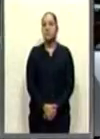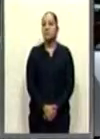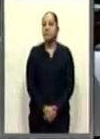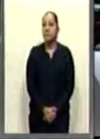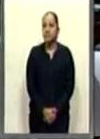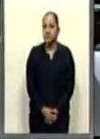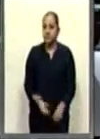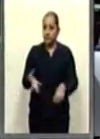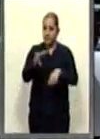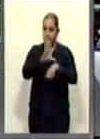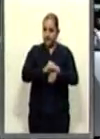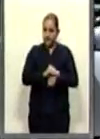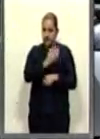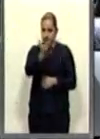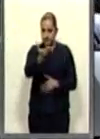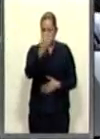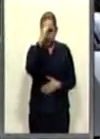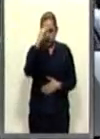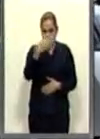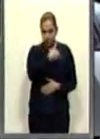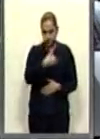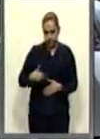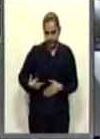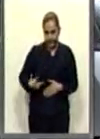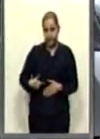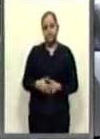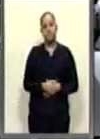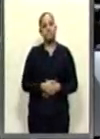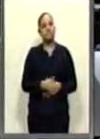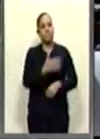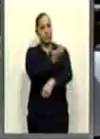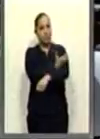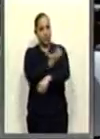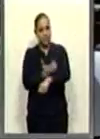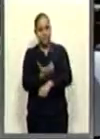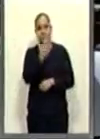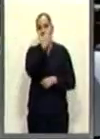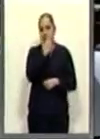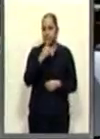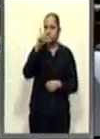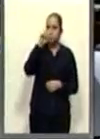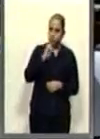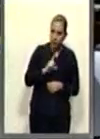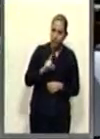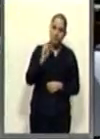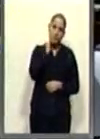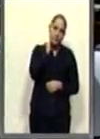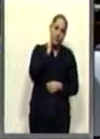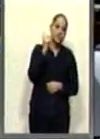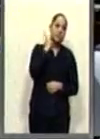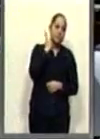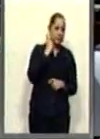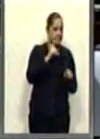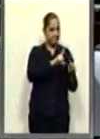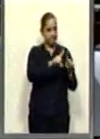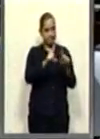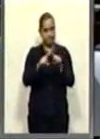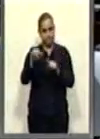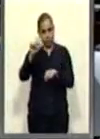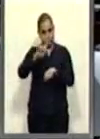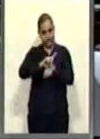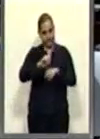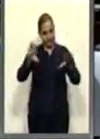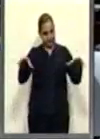Con su permiso, señor presidente, compañeras, compañeros de esta Cámara de